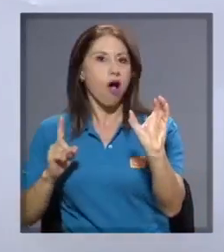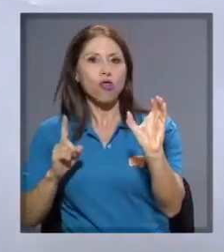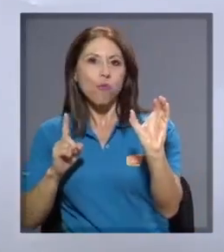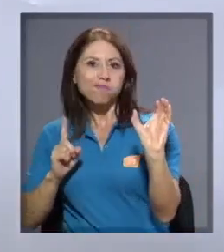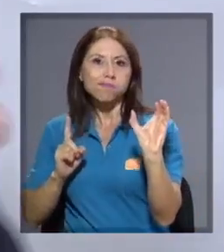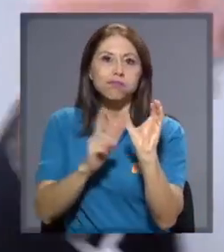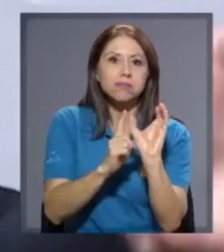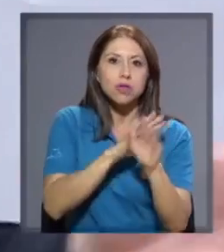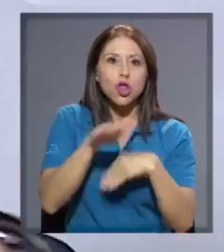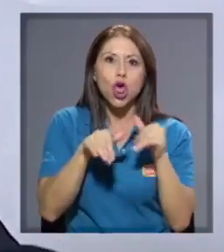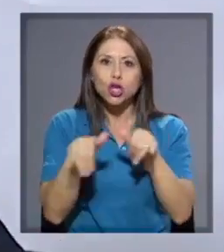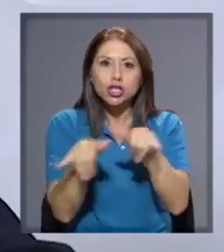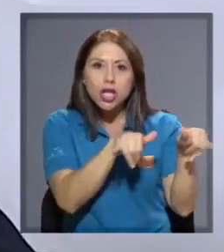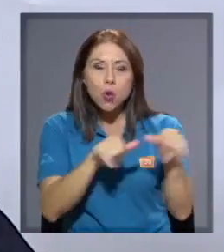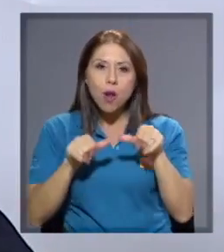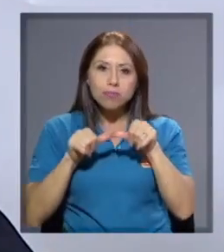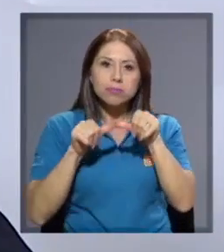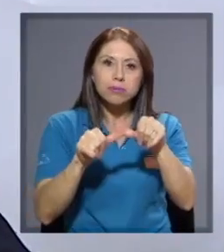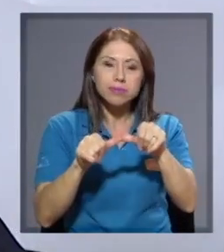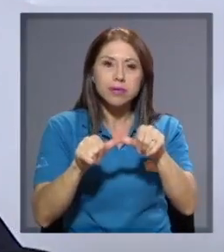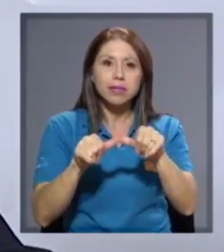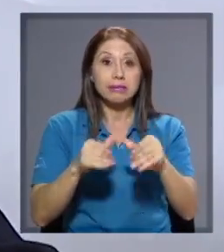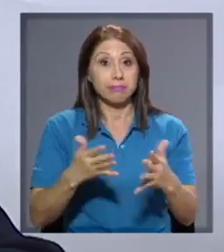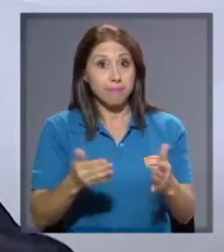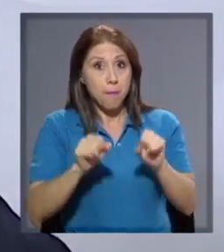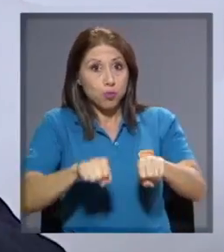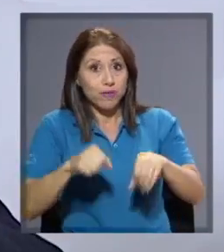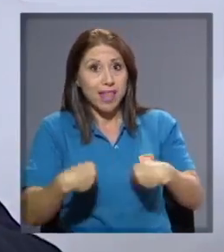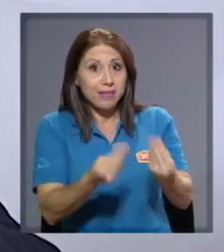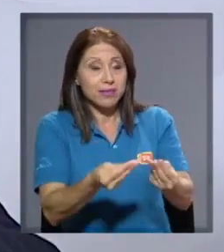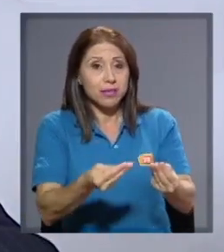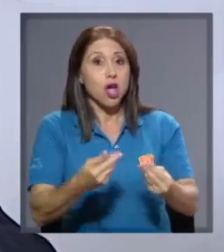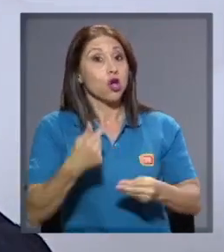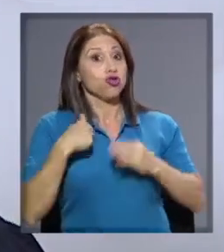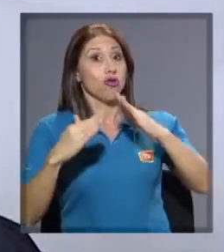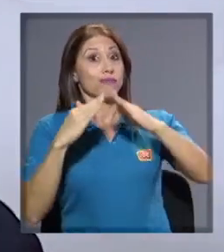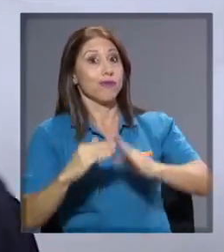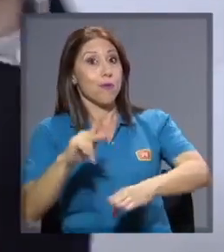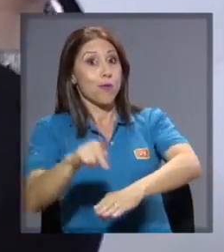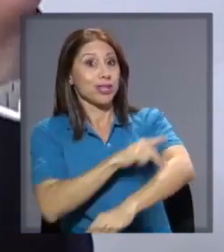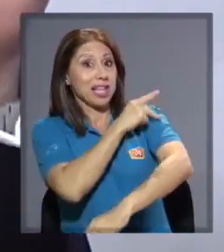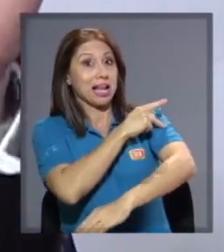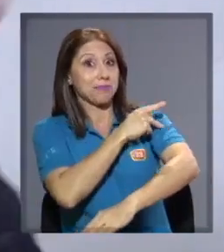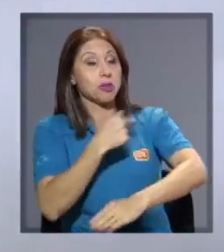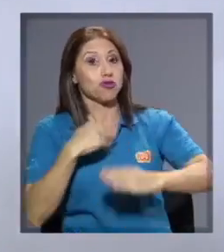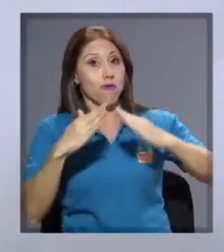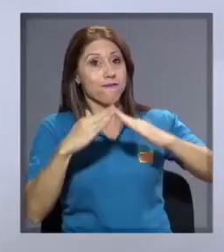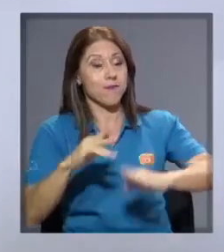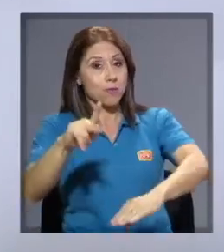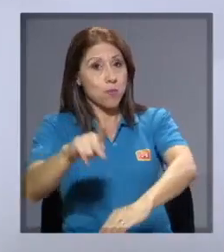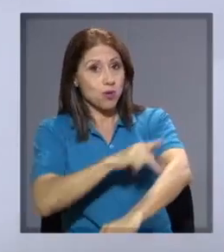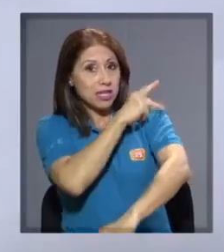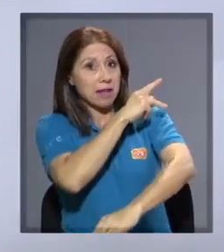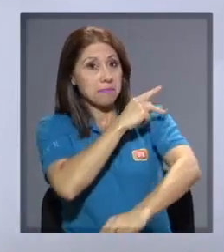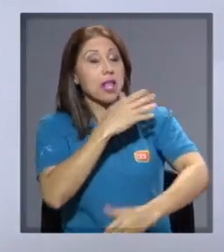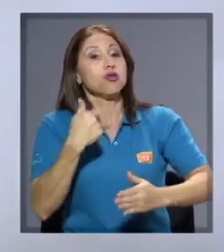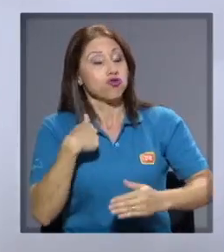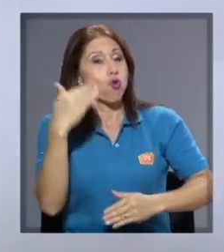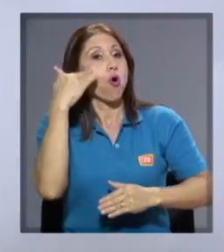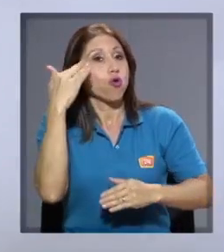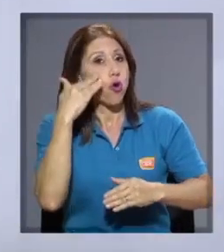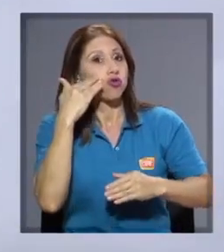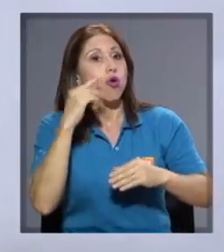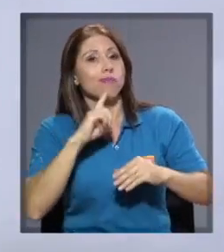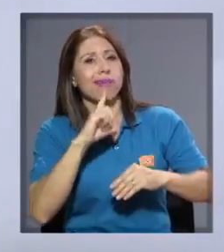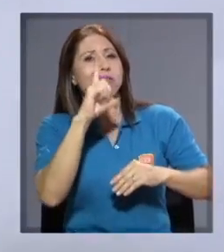que así ellos tengan o sea vamos a ver puede que en el cese de palmichal yo sé del fiscal vivo en puriscal entonces conozco la vida rural